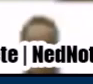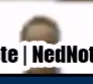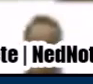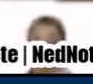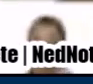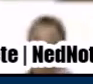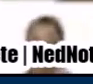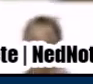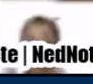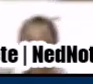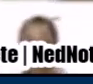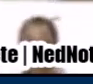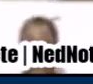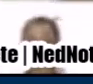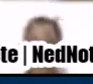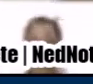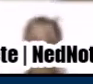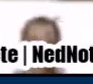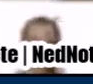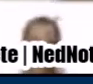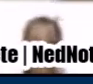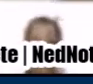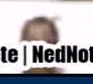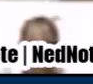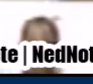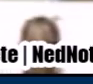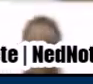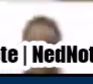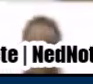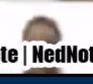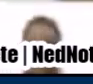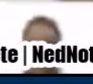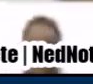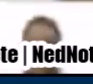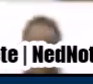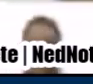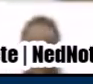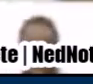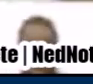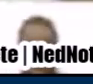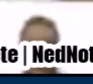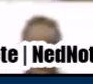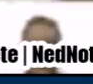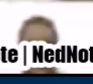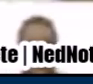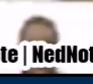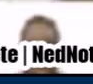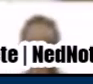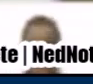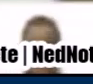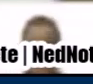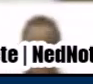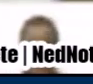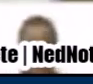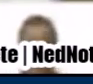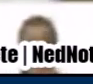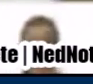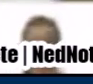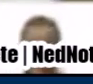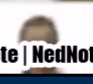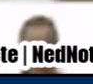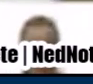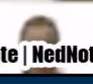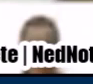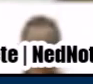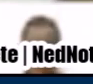fue hace 5 años. Eso fue hace 5 años, o menos. Es una lucha constante. Así que el gran llamado hoy,